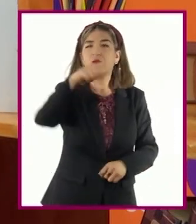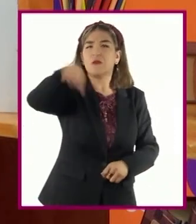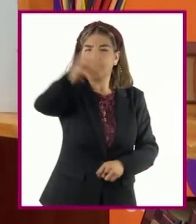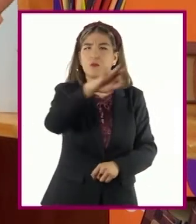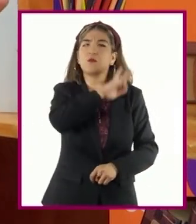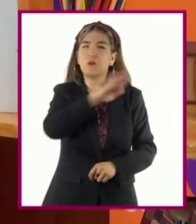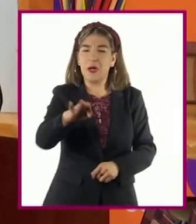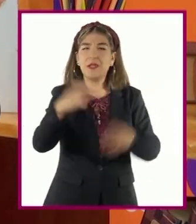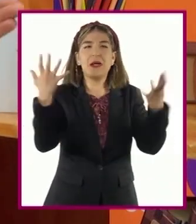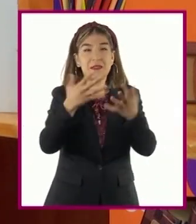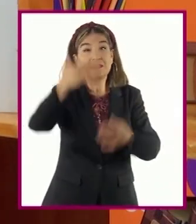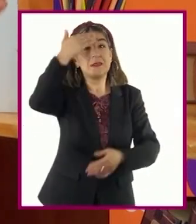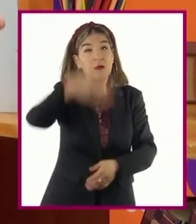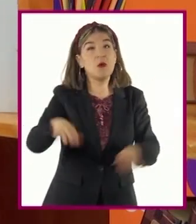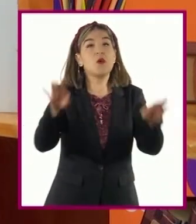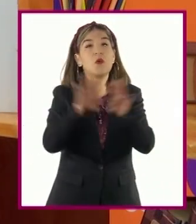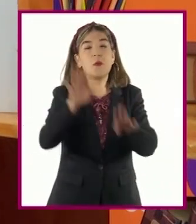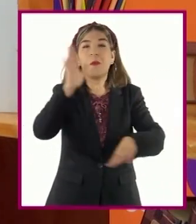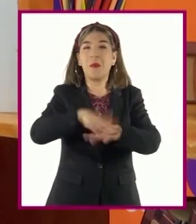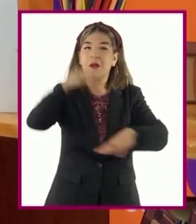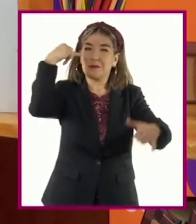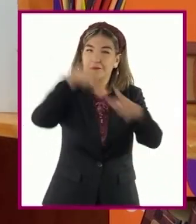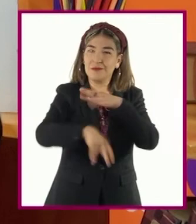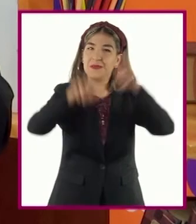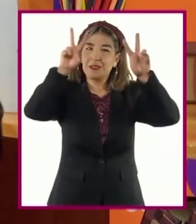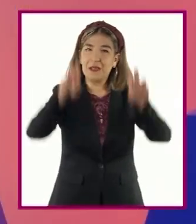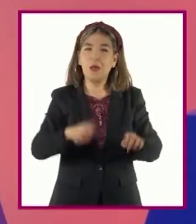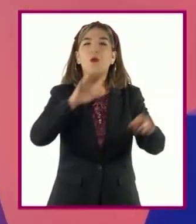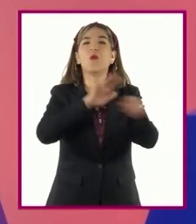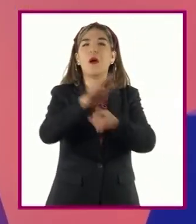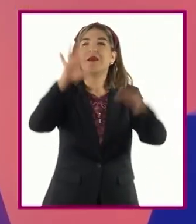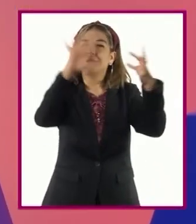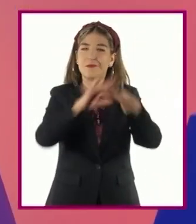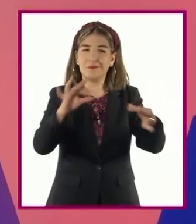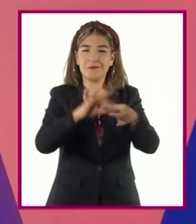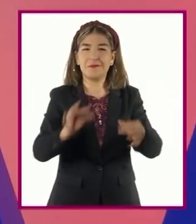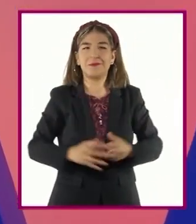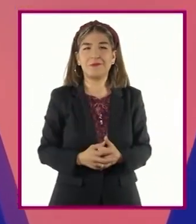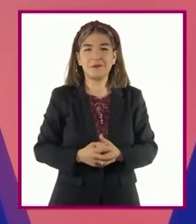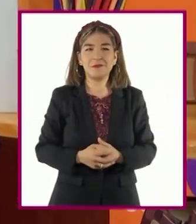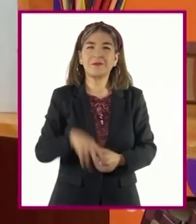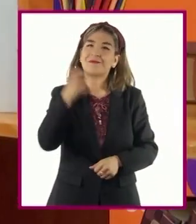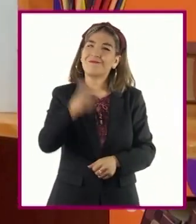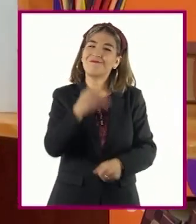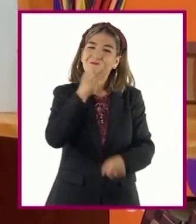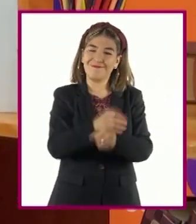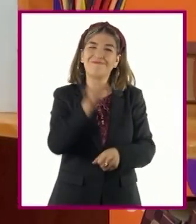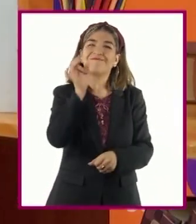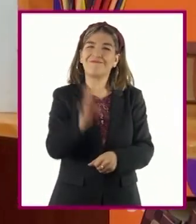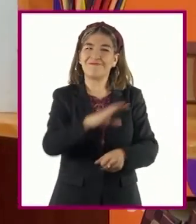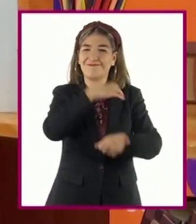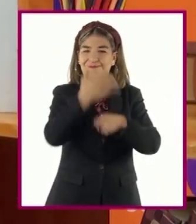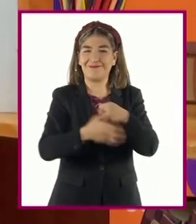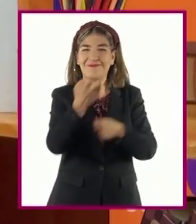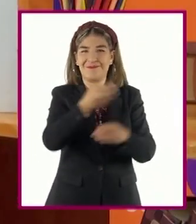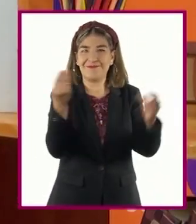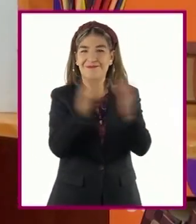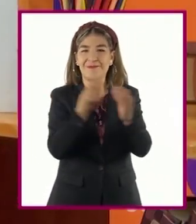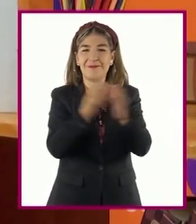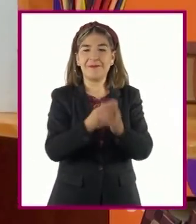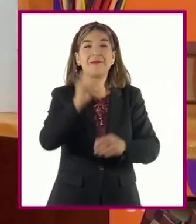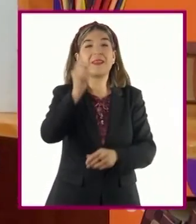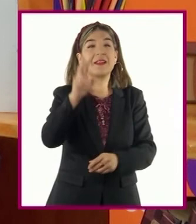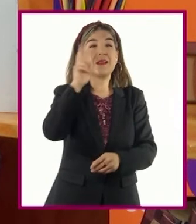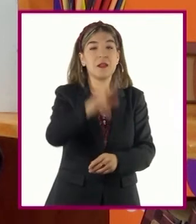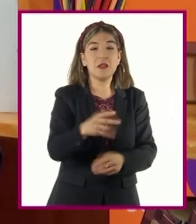también deben saber ampliamente del tema que se tratará. Estamos por finalizar esta sesión en la